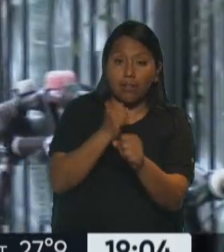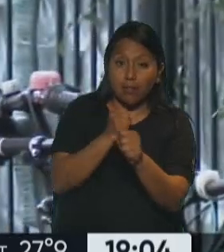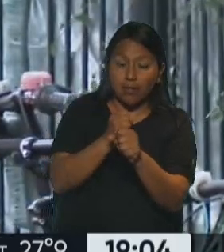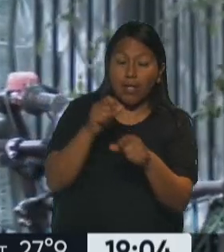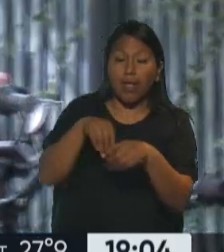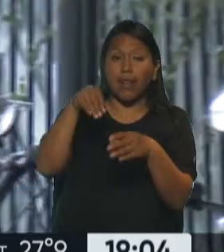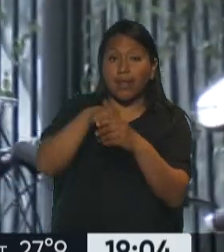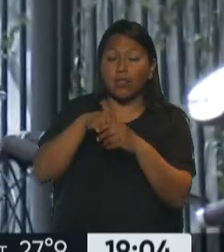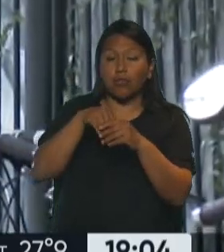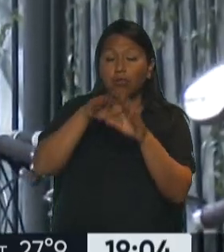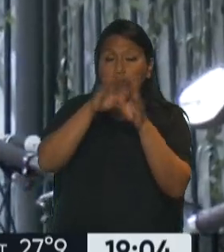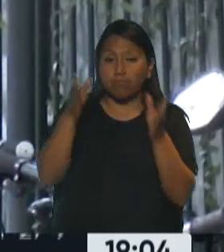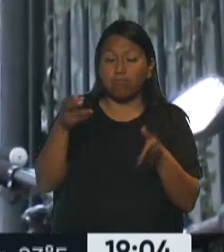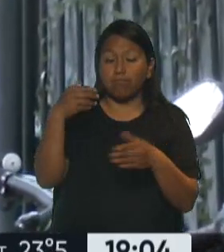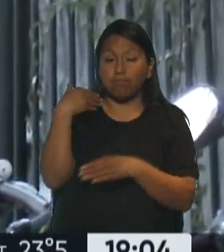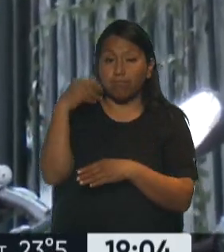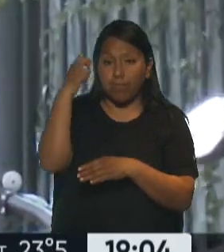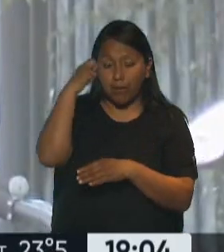el Parlamento.